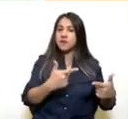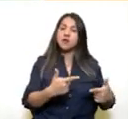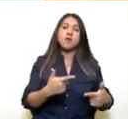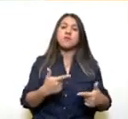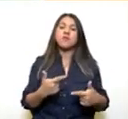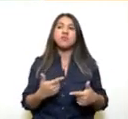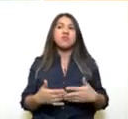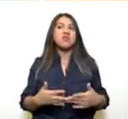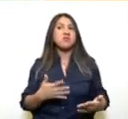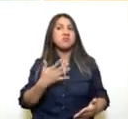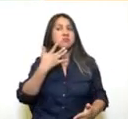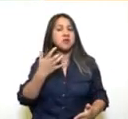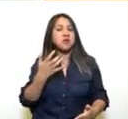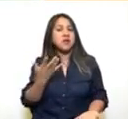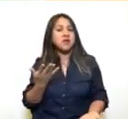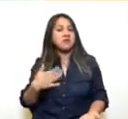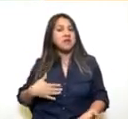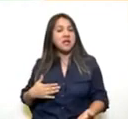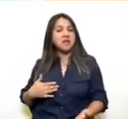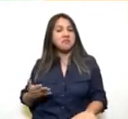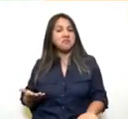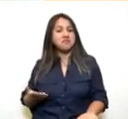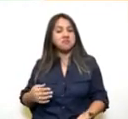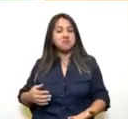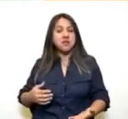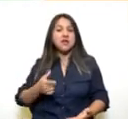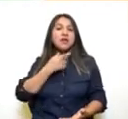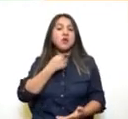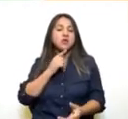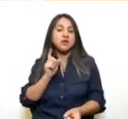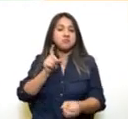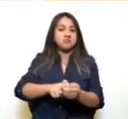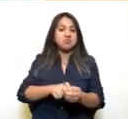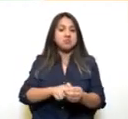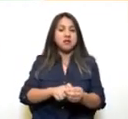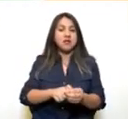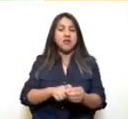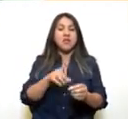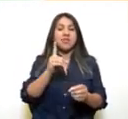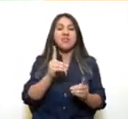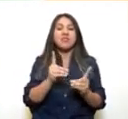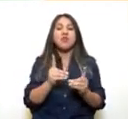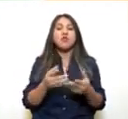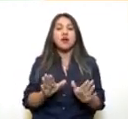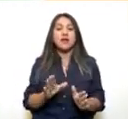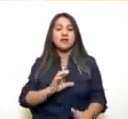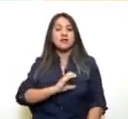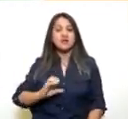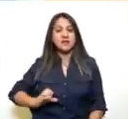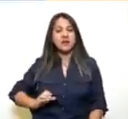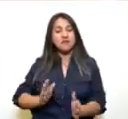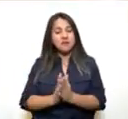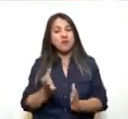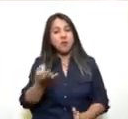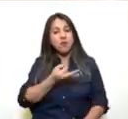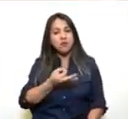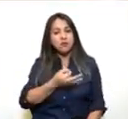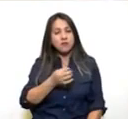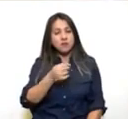esa simpatía o militancia o adhesión a la democracia que estará cuente un poco su historia